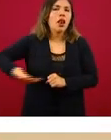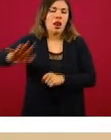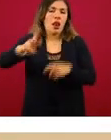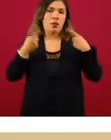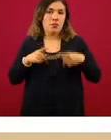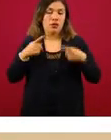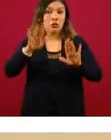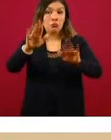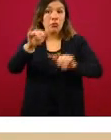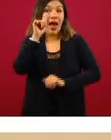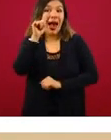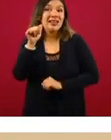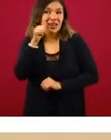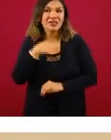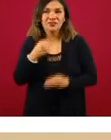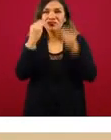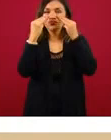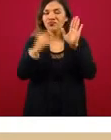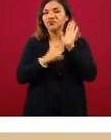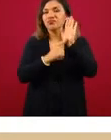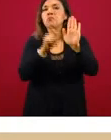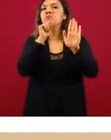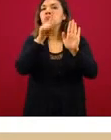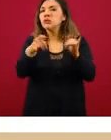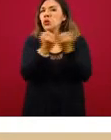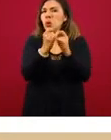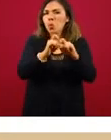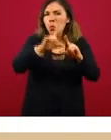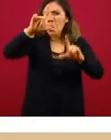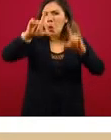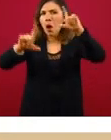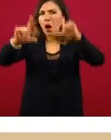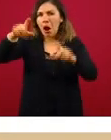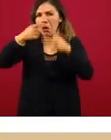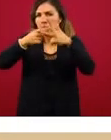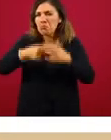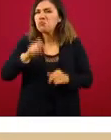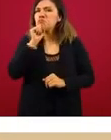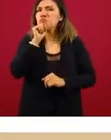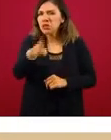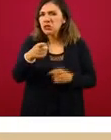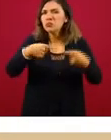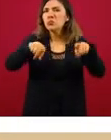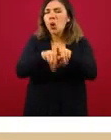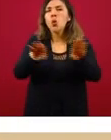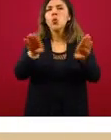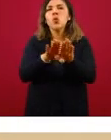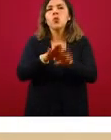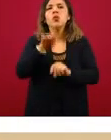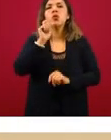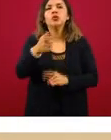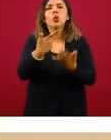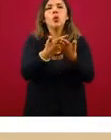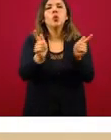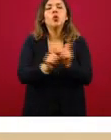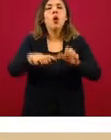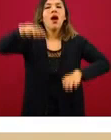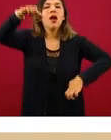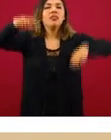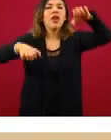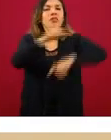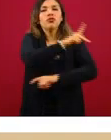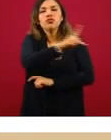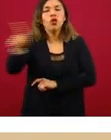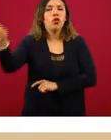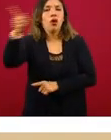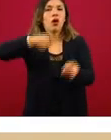De hecho el día de ayer mostrábamos precisamente una curva similar, una distribución, similar en relación a los grupos de edad de toda la